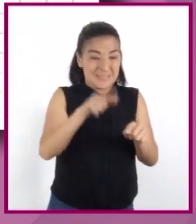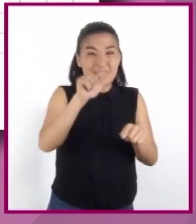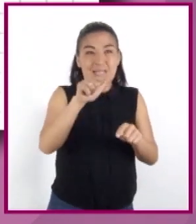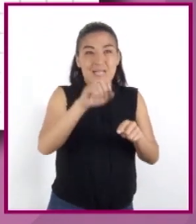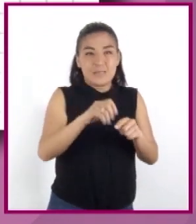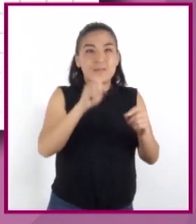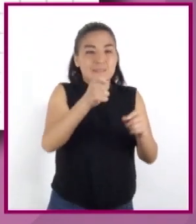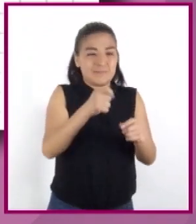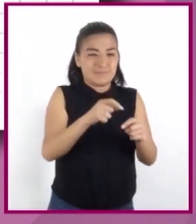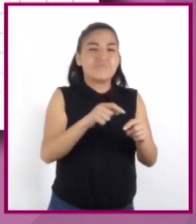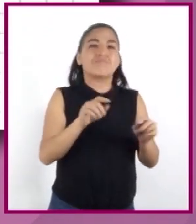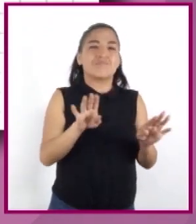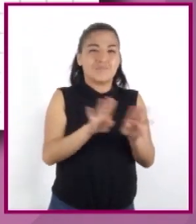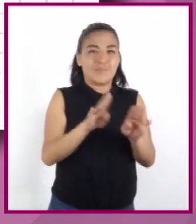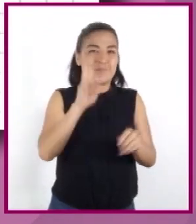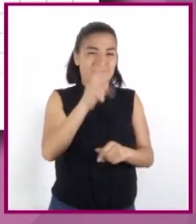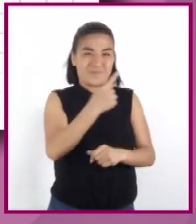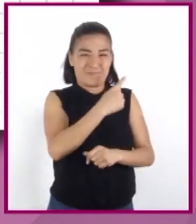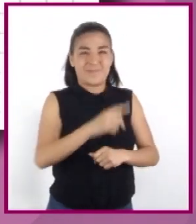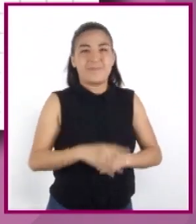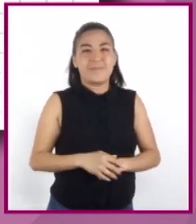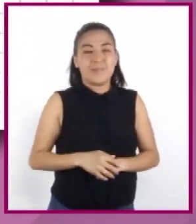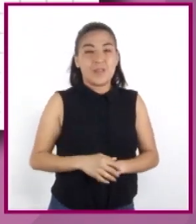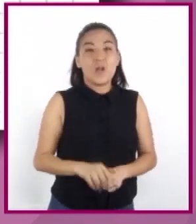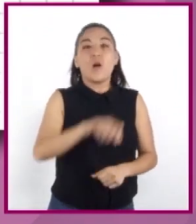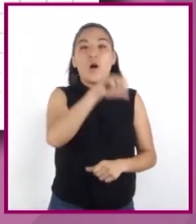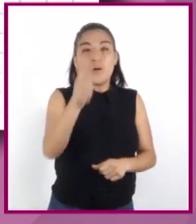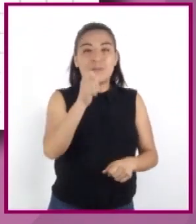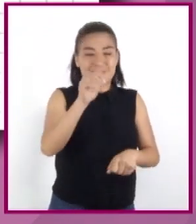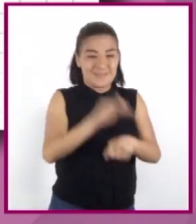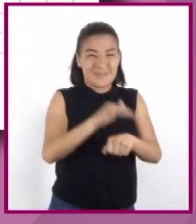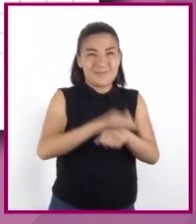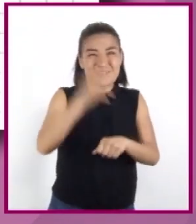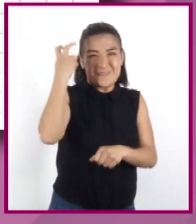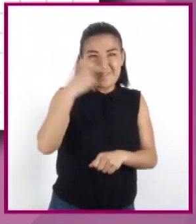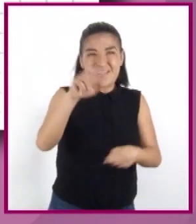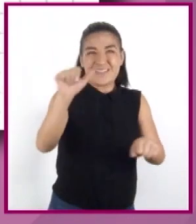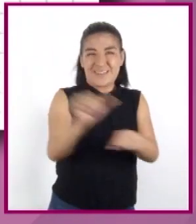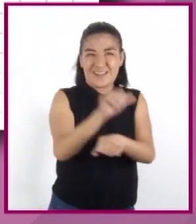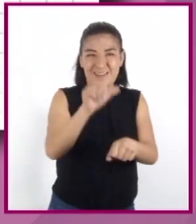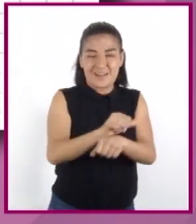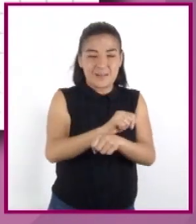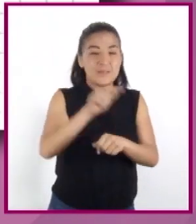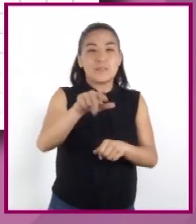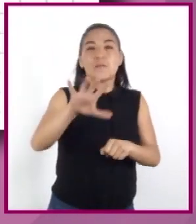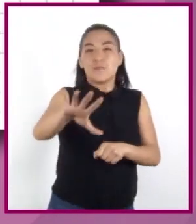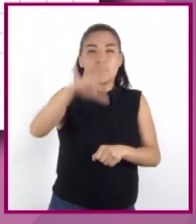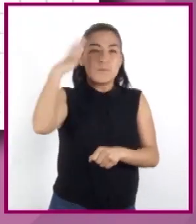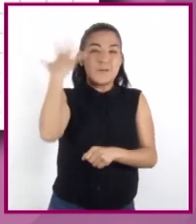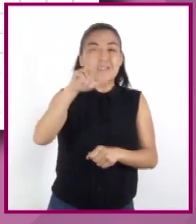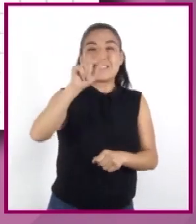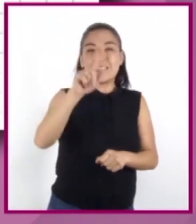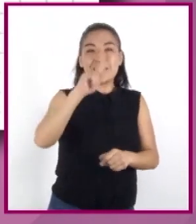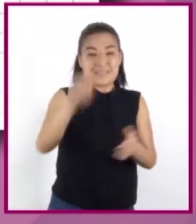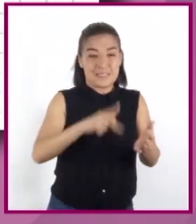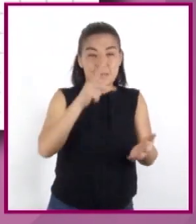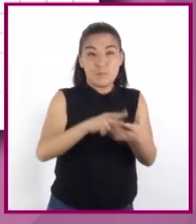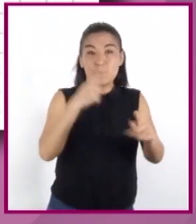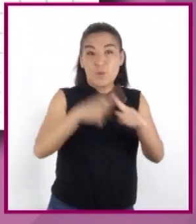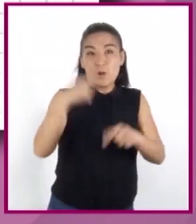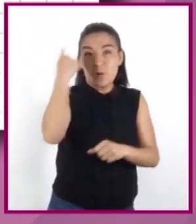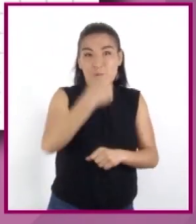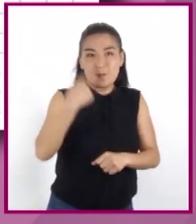se ubicaría aquí. Por otro lado, su amigo que viaja en automóvil va a una velocidad de 70 kilómetros por hora y se